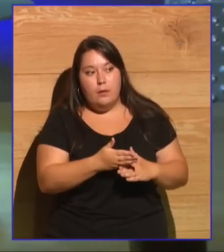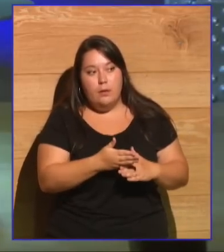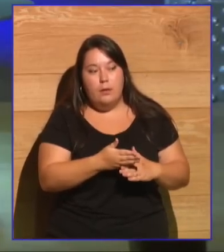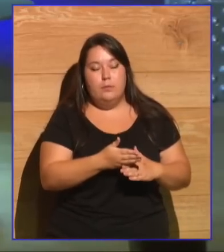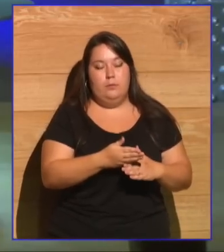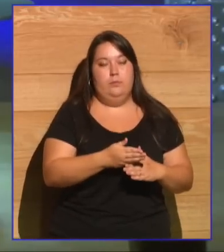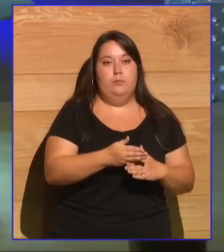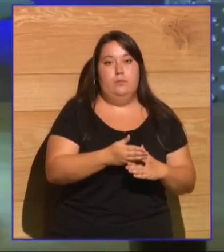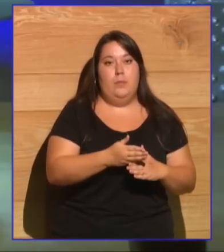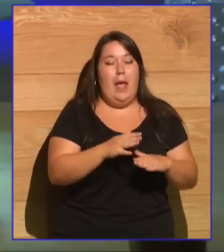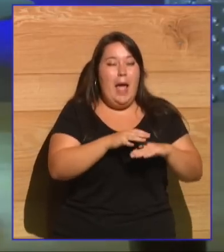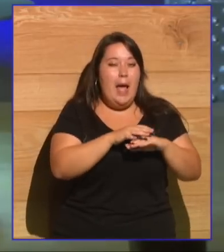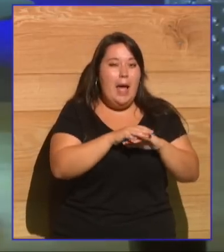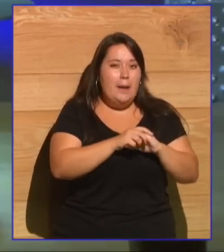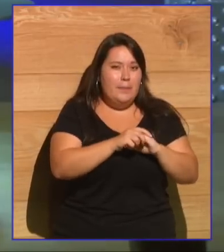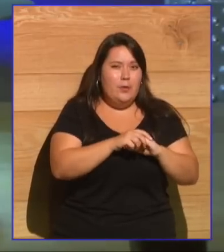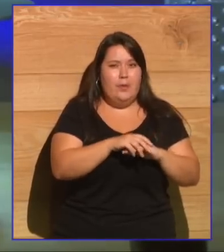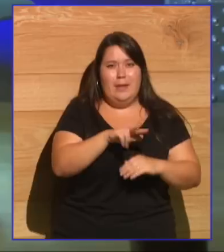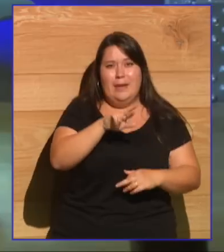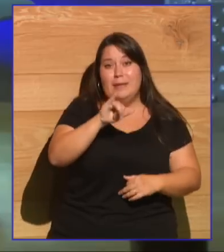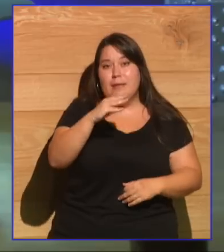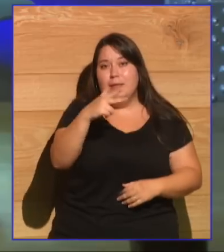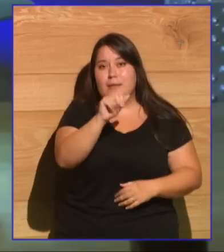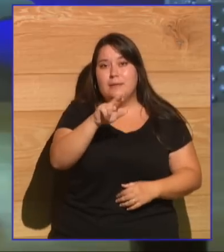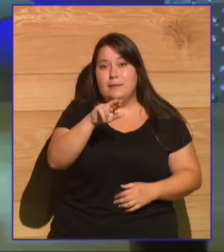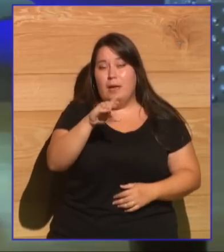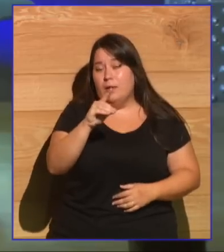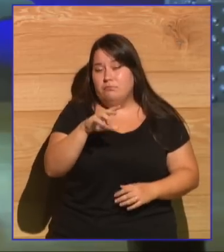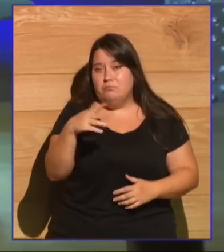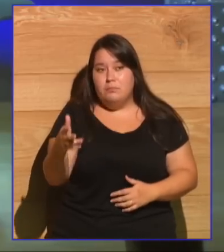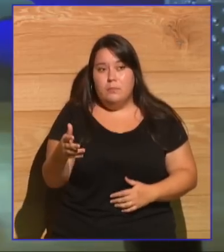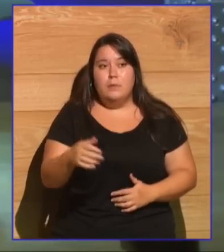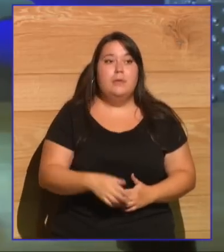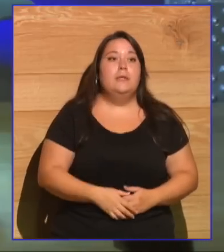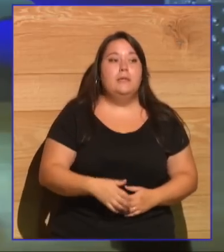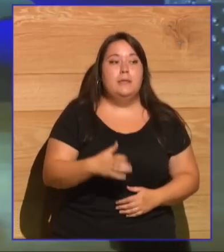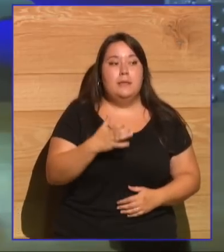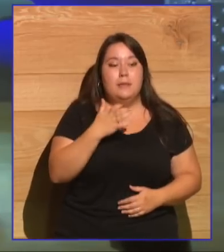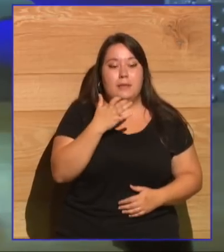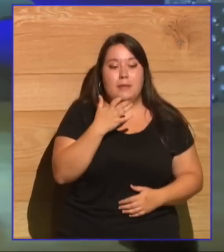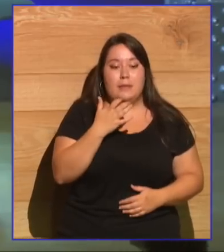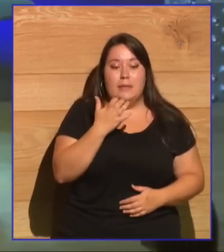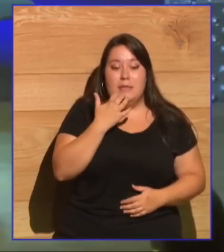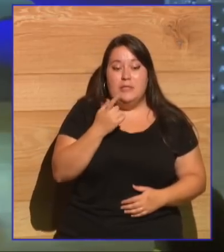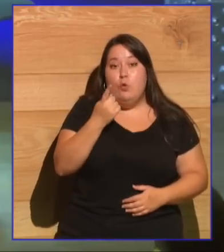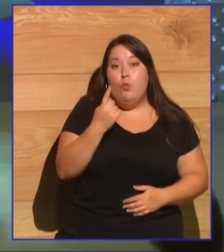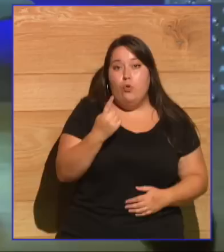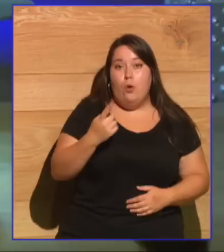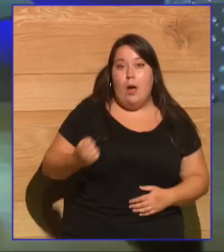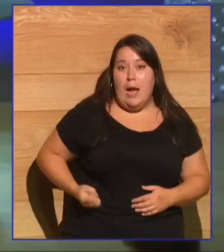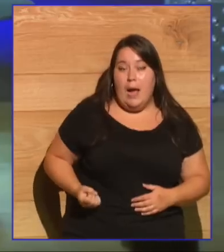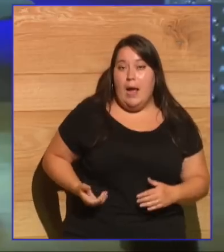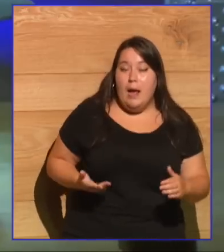es íntimo amigo de richard donner y dice moody's se tenía que ir a yo me voy